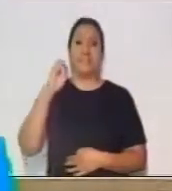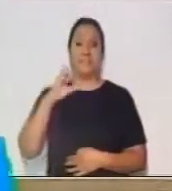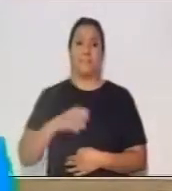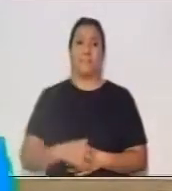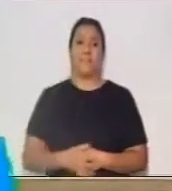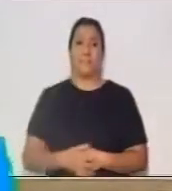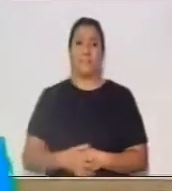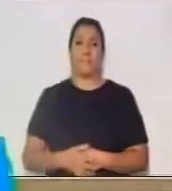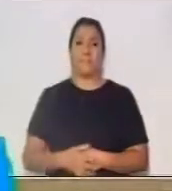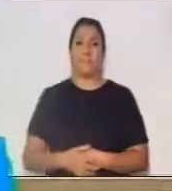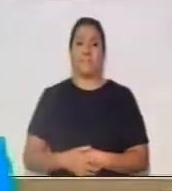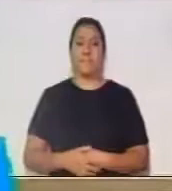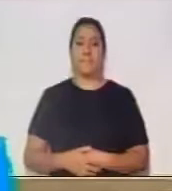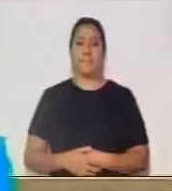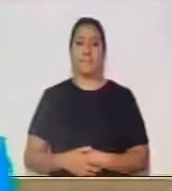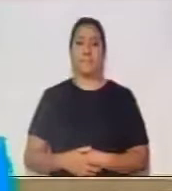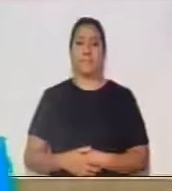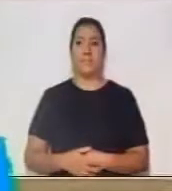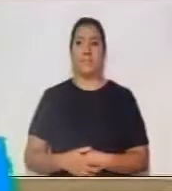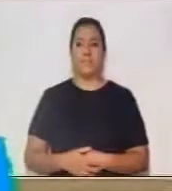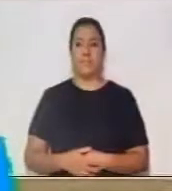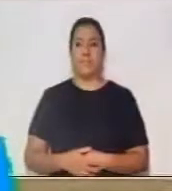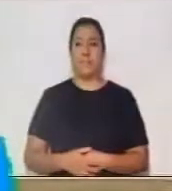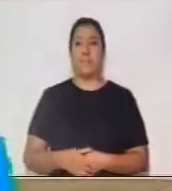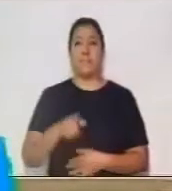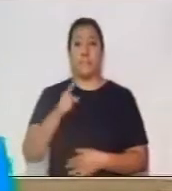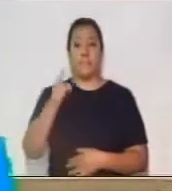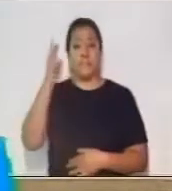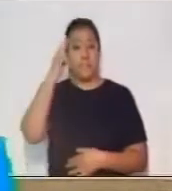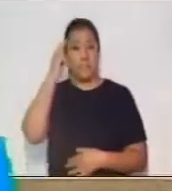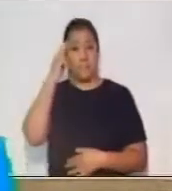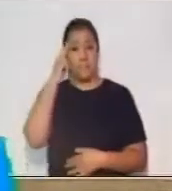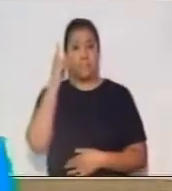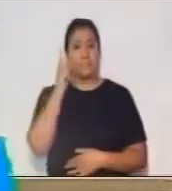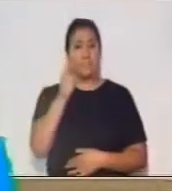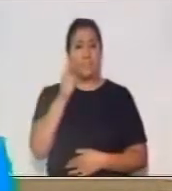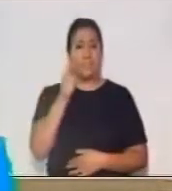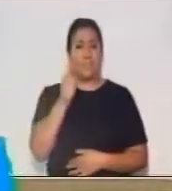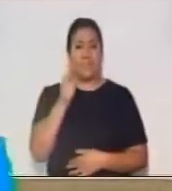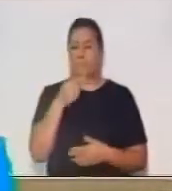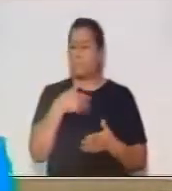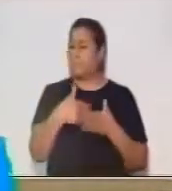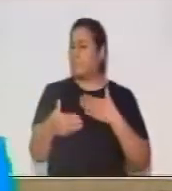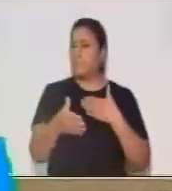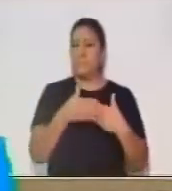Después de una gripe o infección, cambia tu cepillo. Colgate.